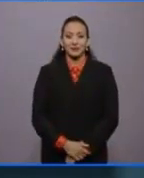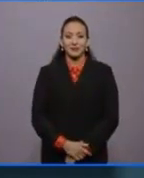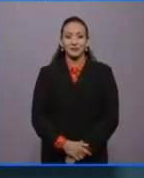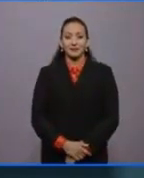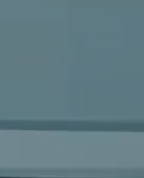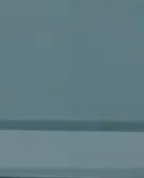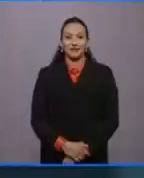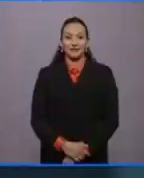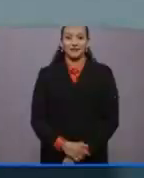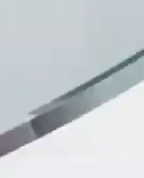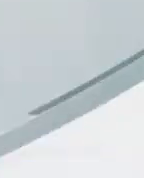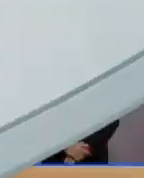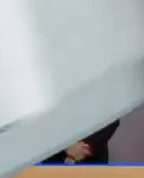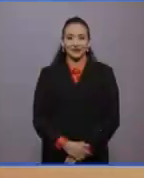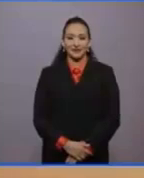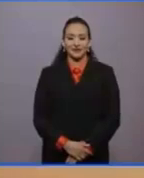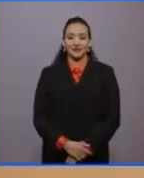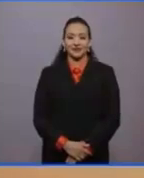Daza.